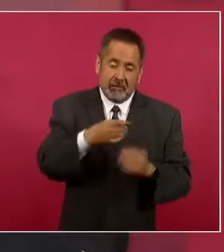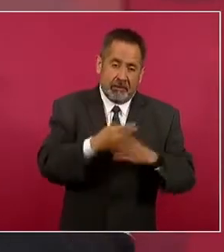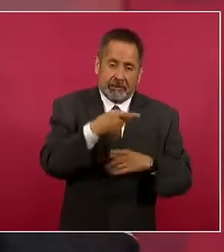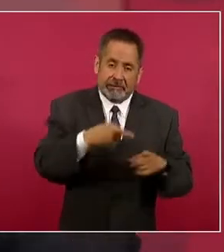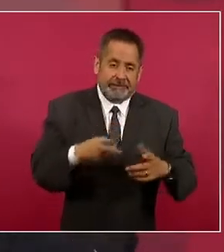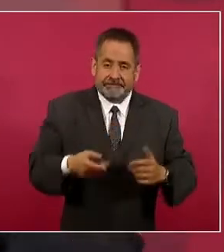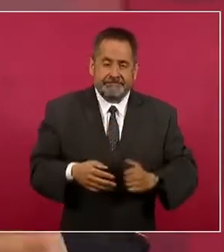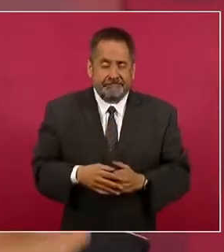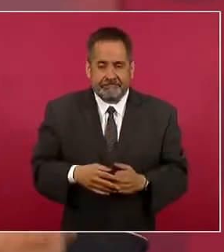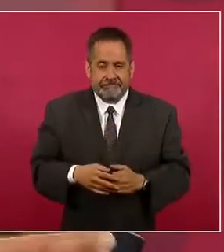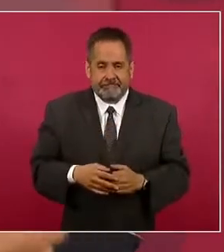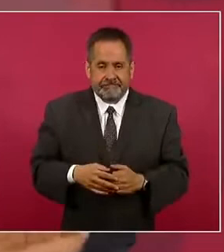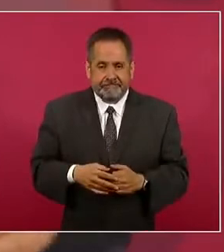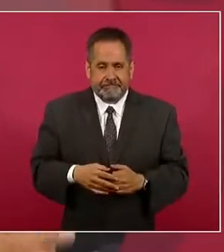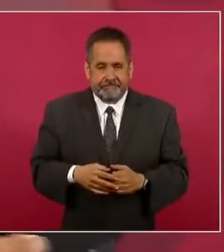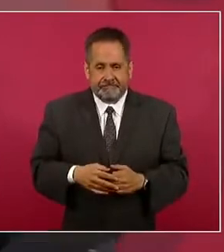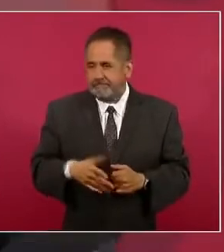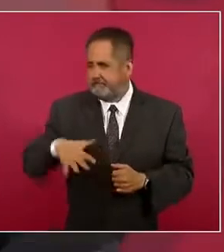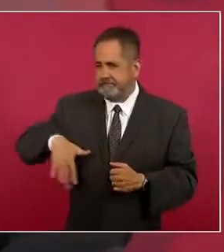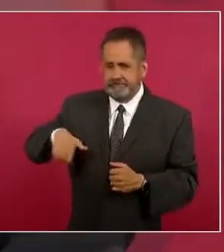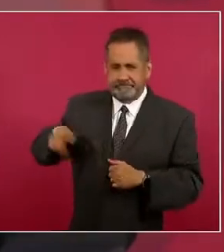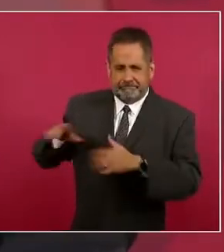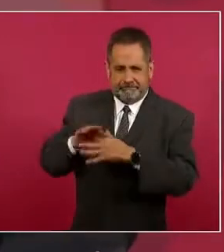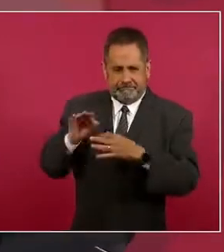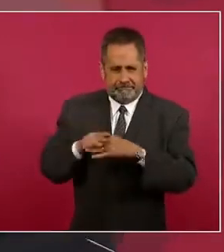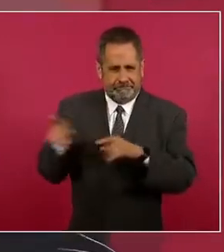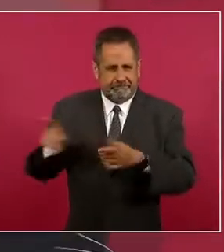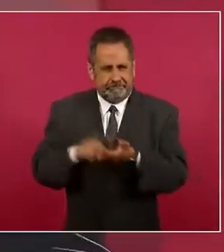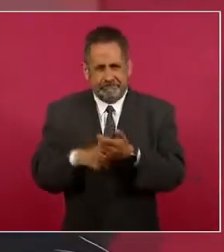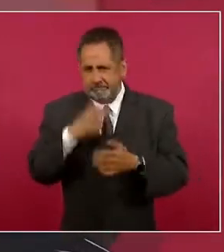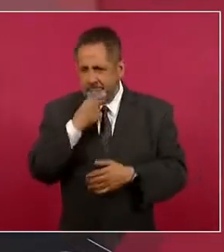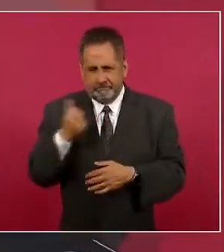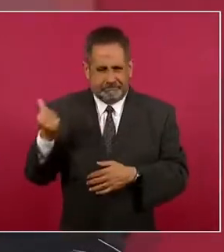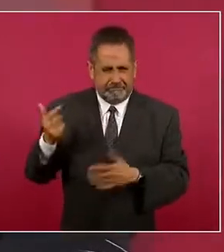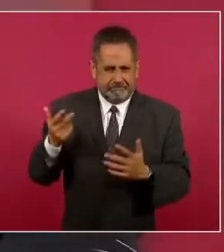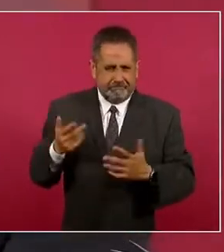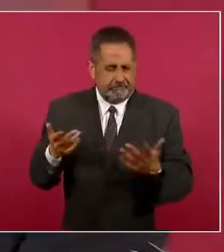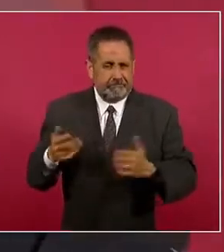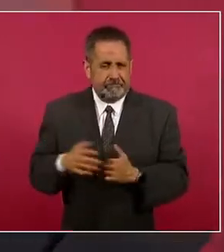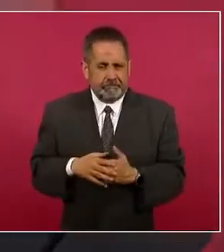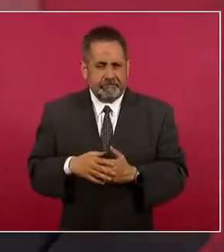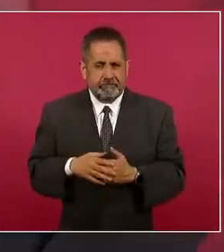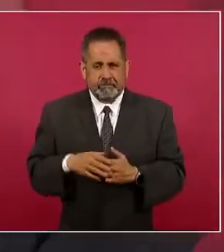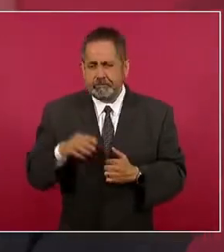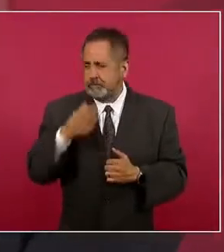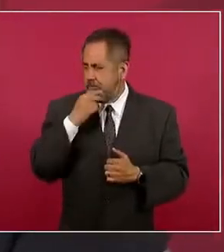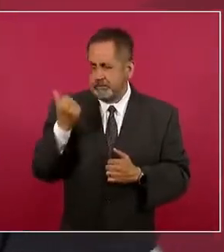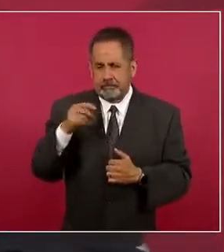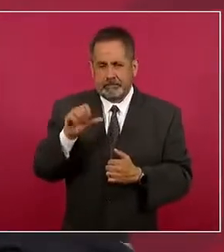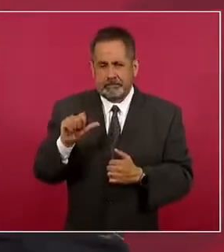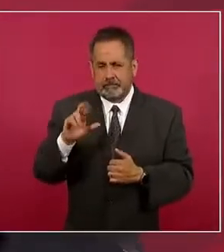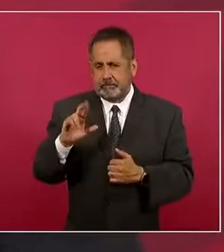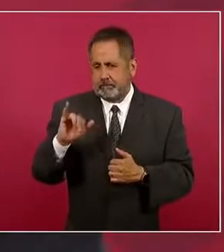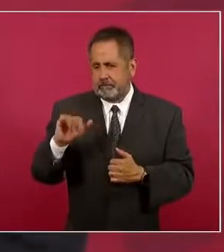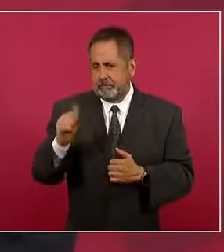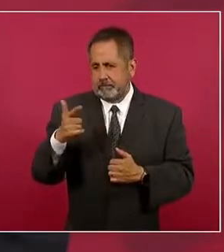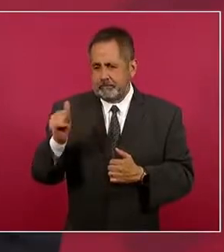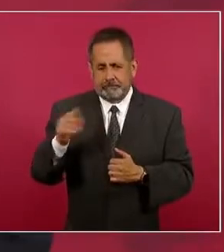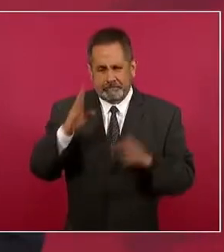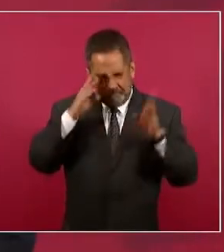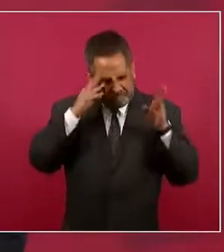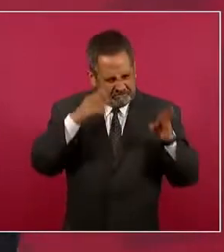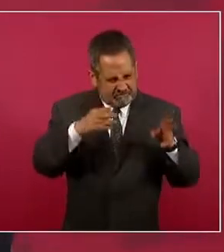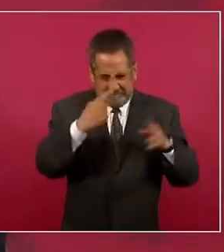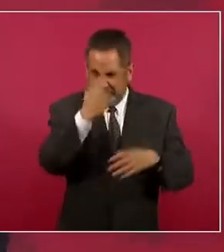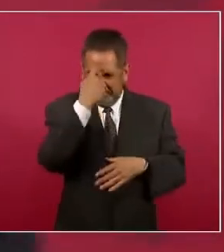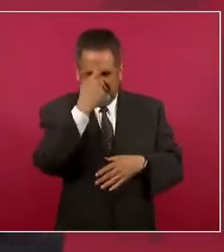es lo que aquí mencionó Marx Arriaga en el enfoque